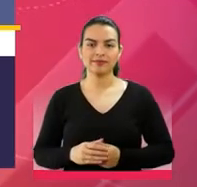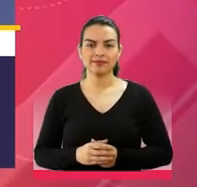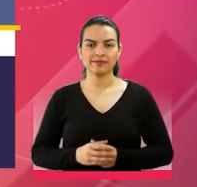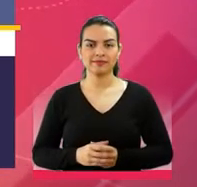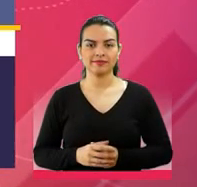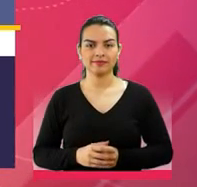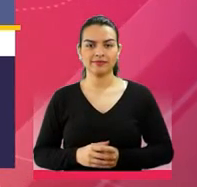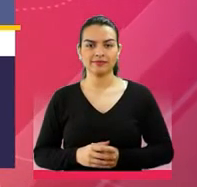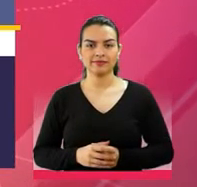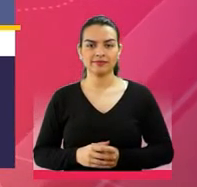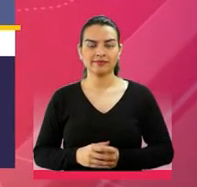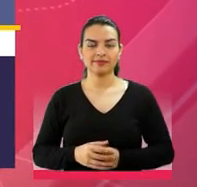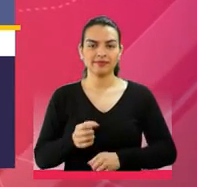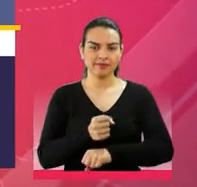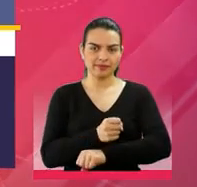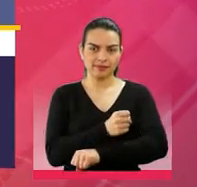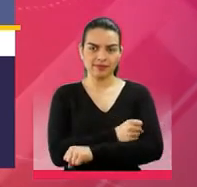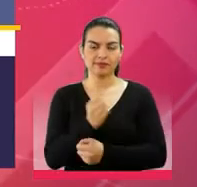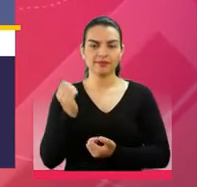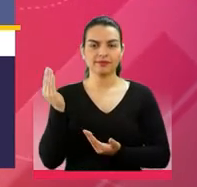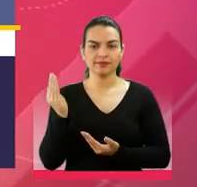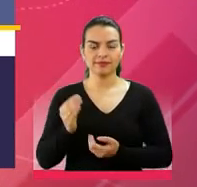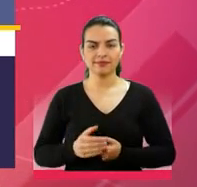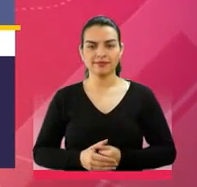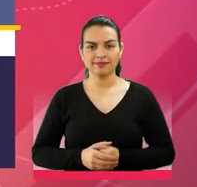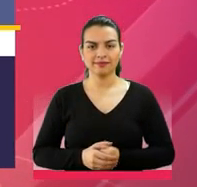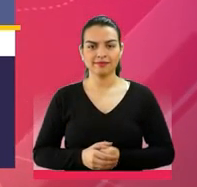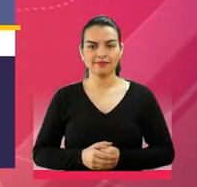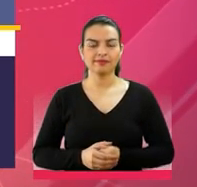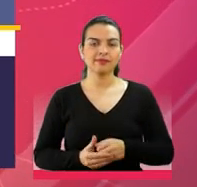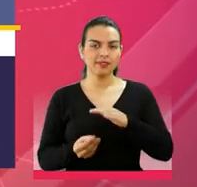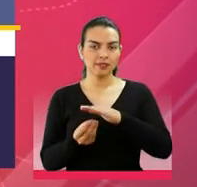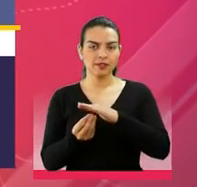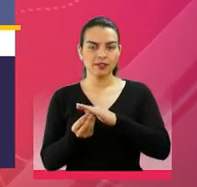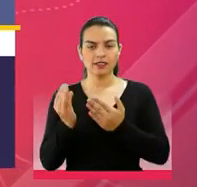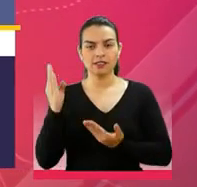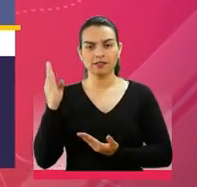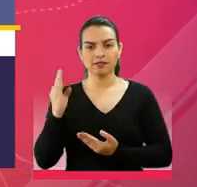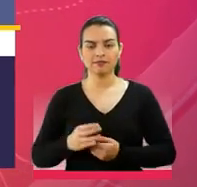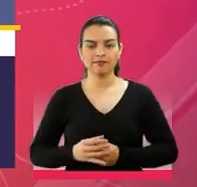en Suba en el barrio Viveros y en Usaquén en el barrio Molinos Norte.